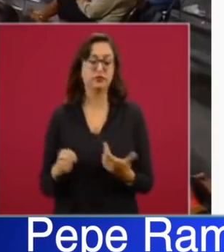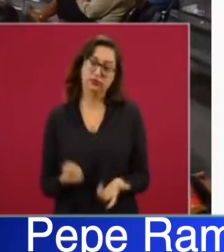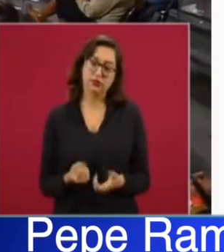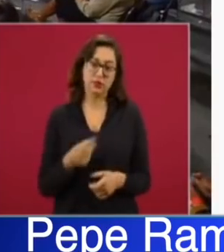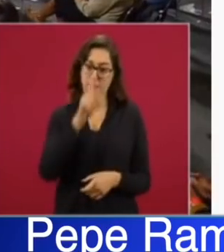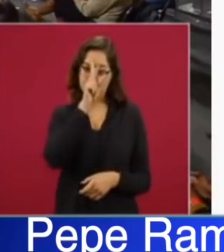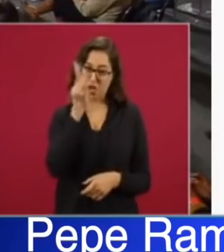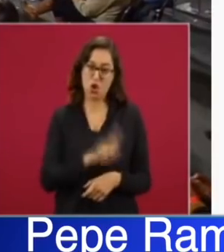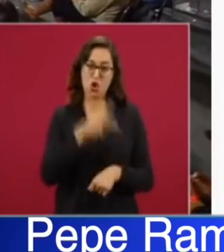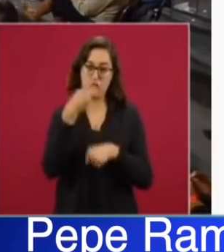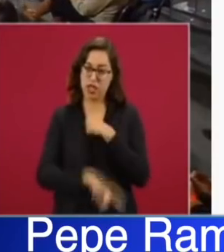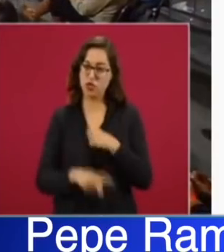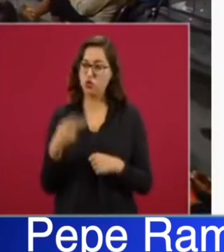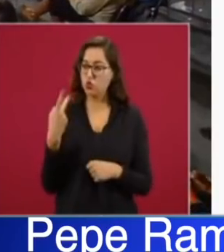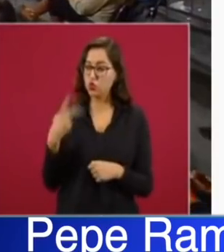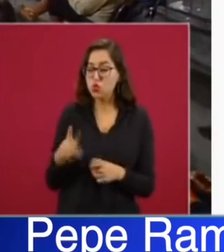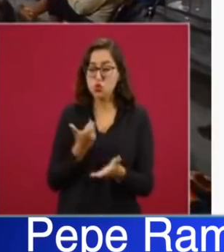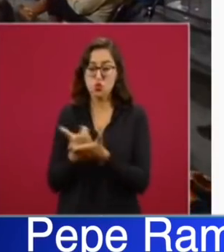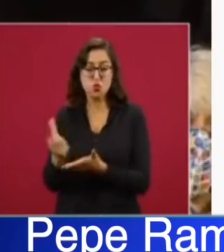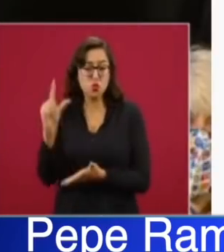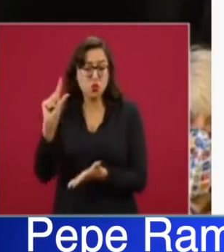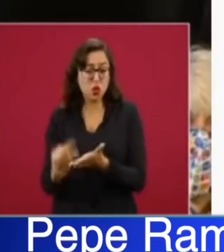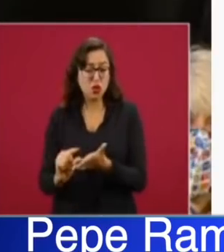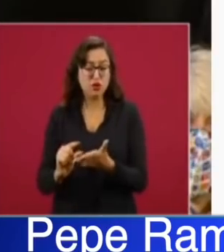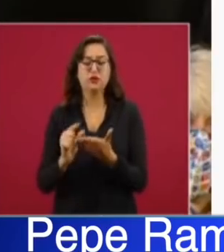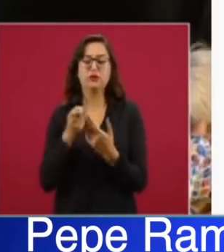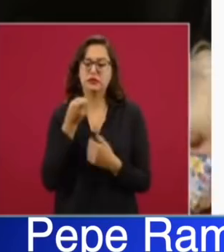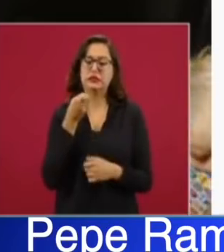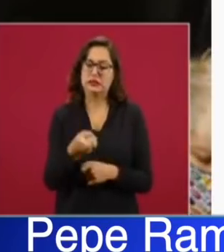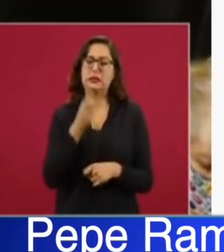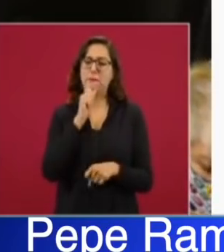dañar el salario que les vienen dando. Entonces también es